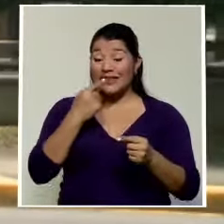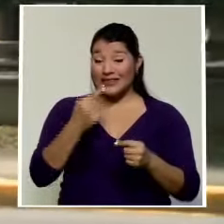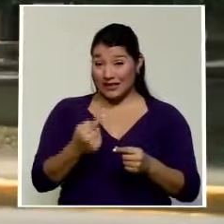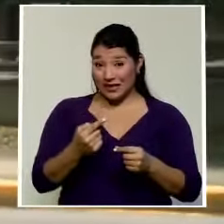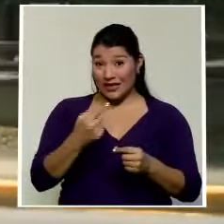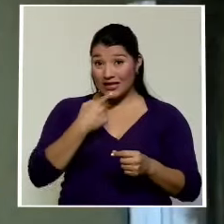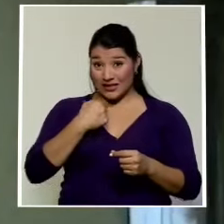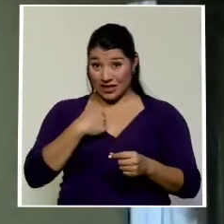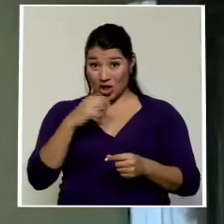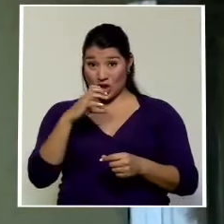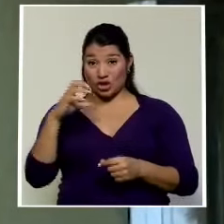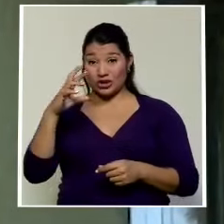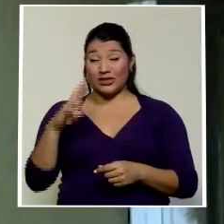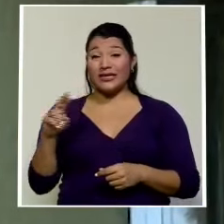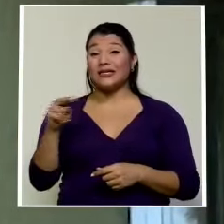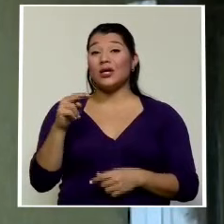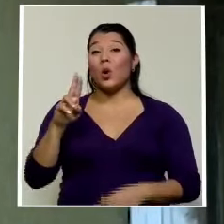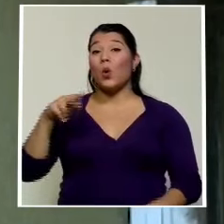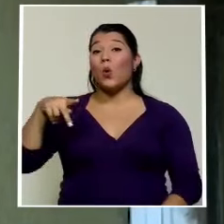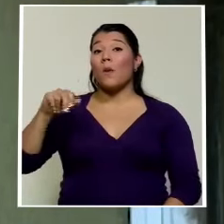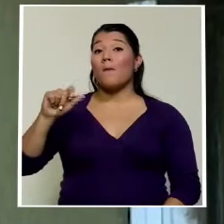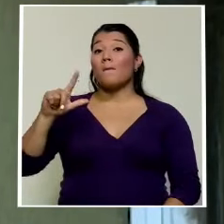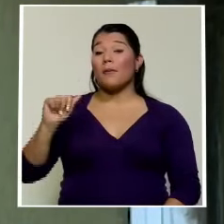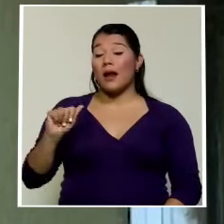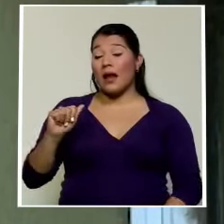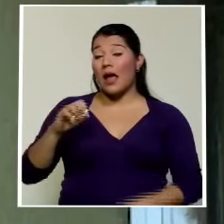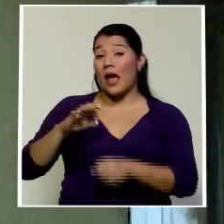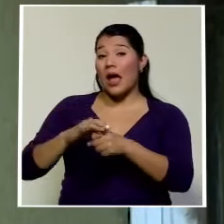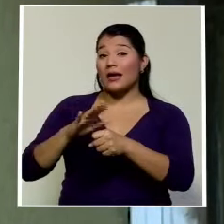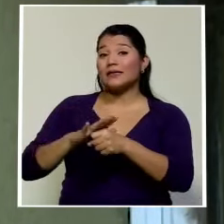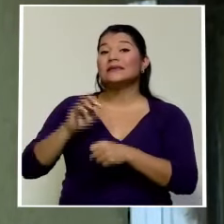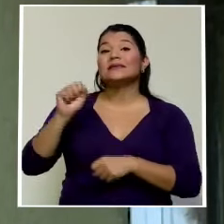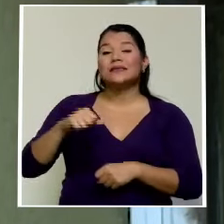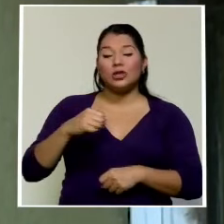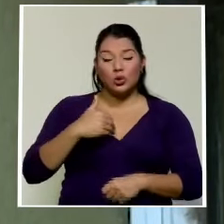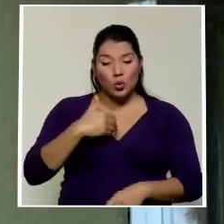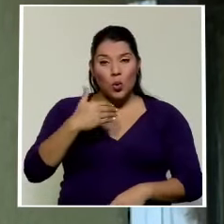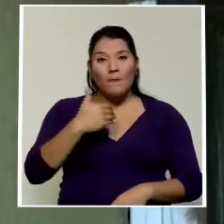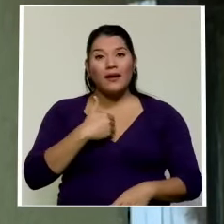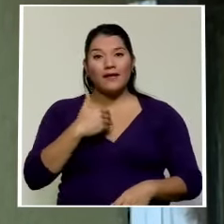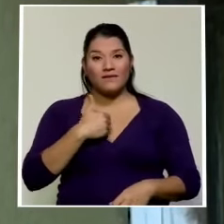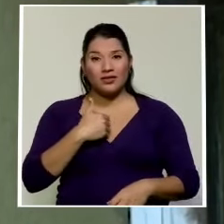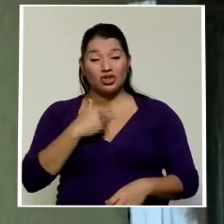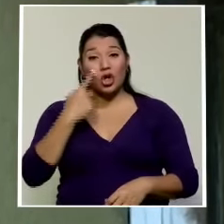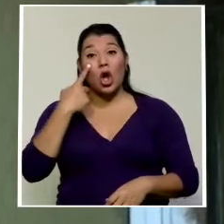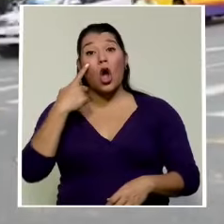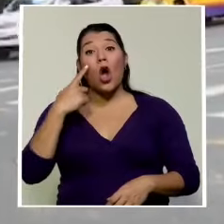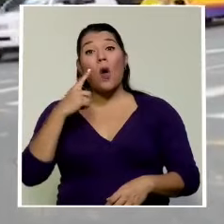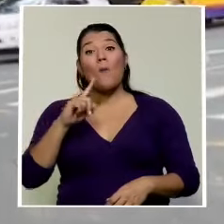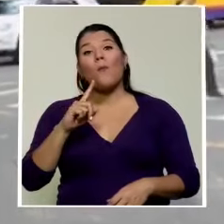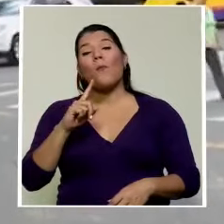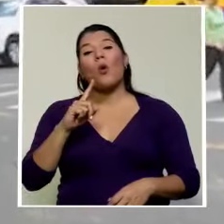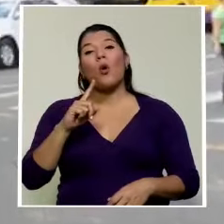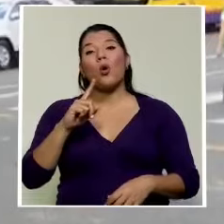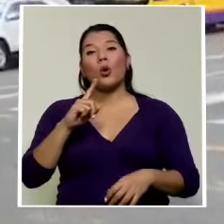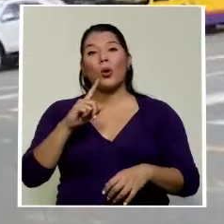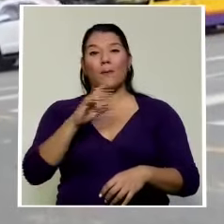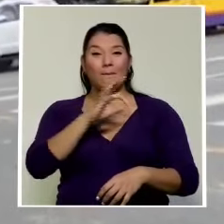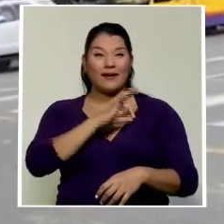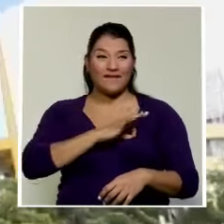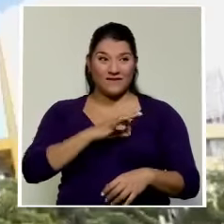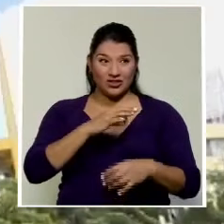Rica Noticias que Upala Agrícola sí se benefició de la amnistía tributaria. Por otra parte, los registros